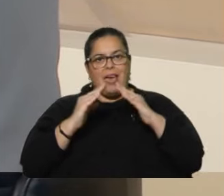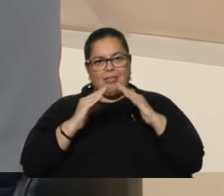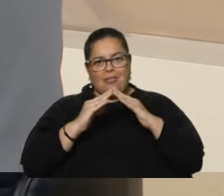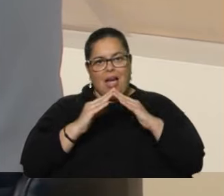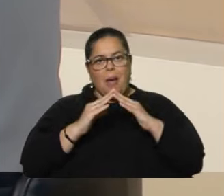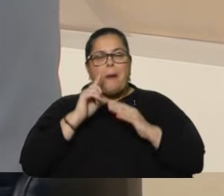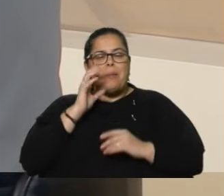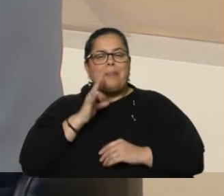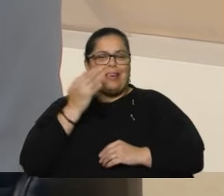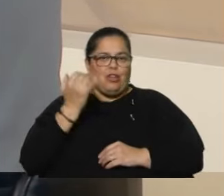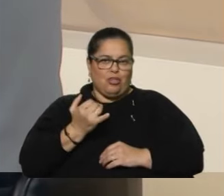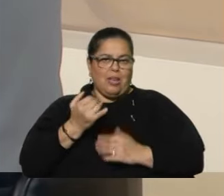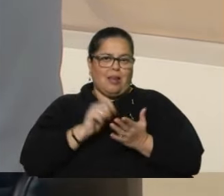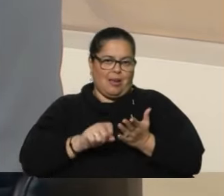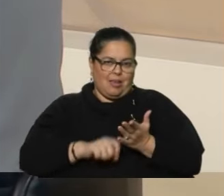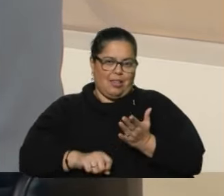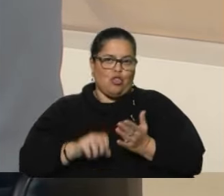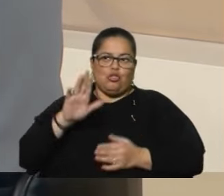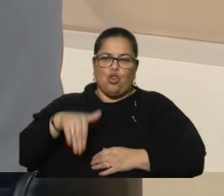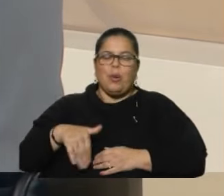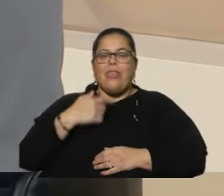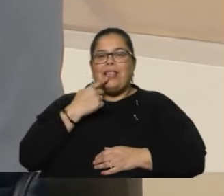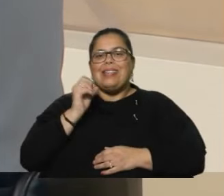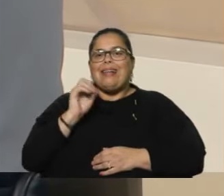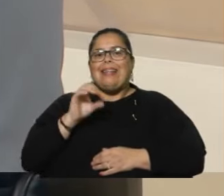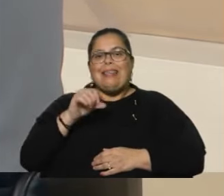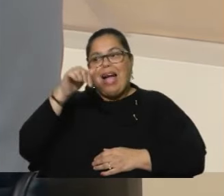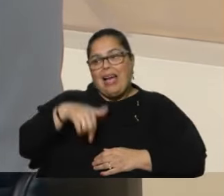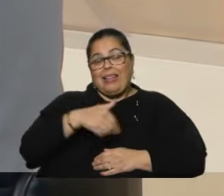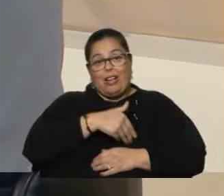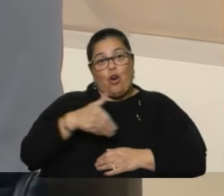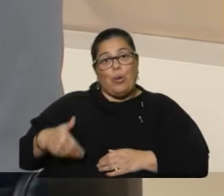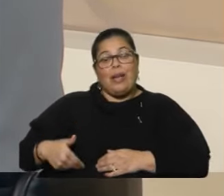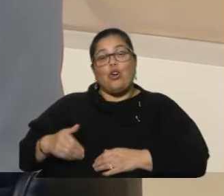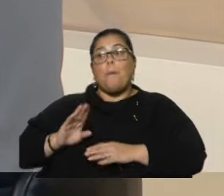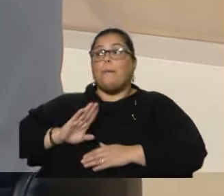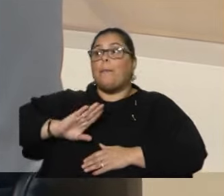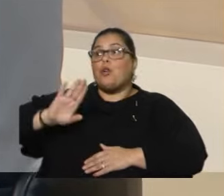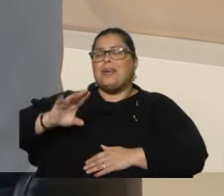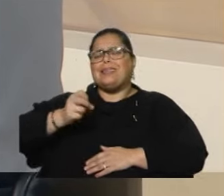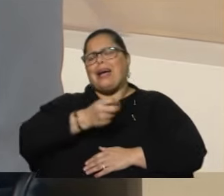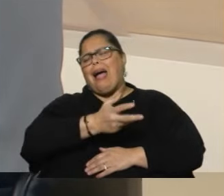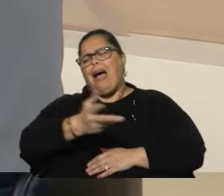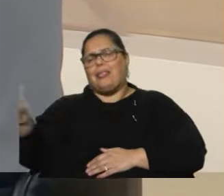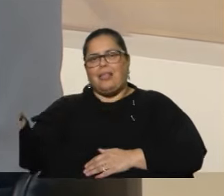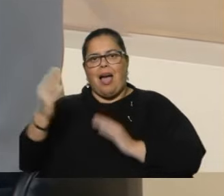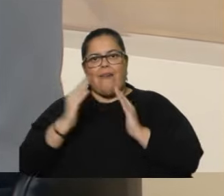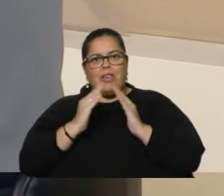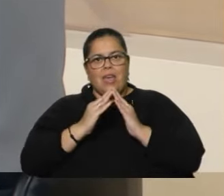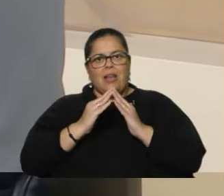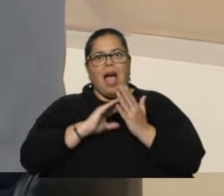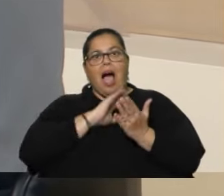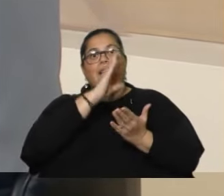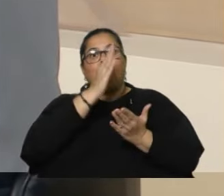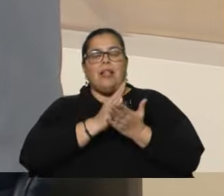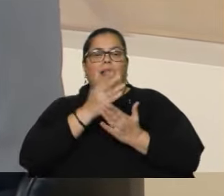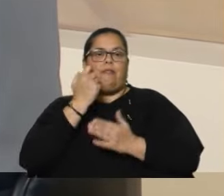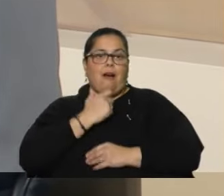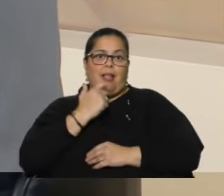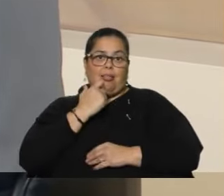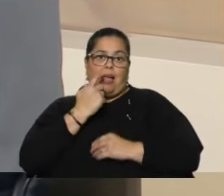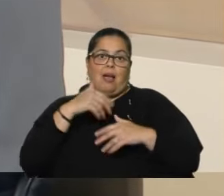varios párrafos, porque se le critica a este gobierno que había prometido no sé cuántas viviendas y después no las pudo concretar, o todavía le queda